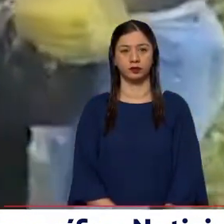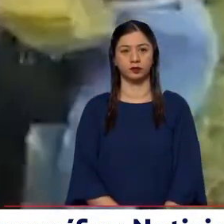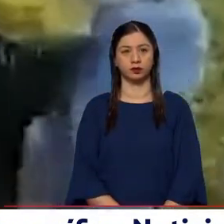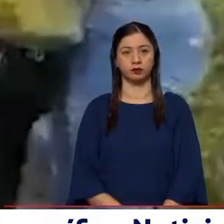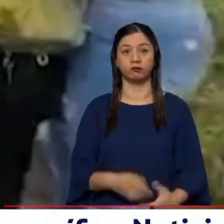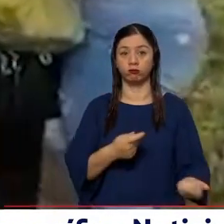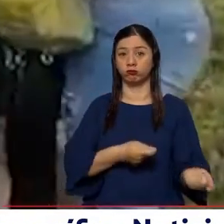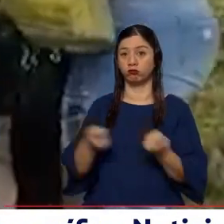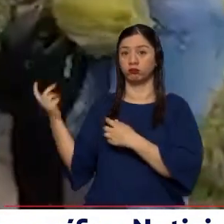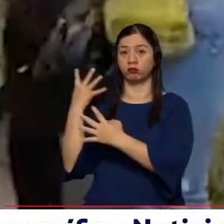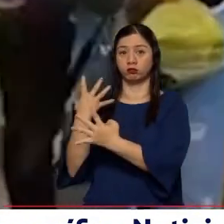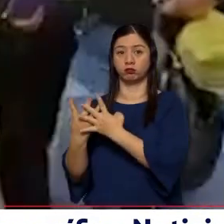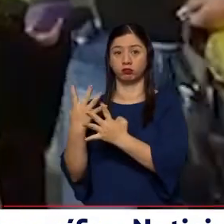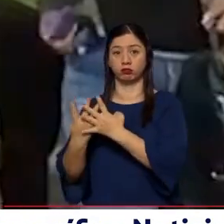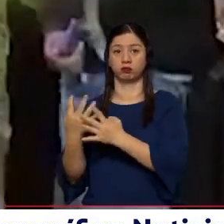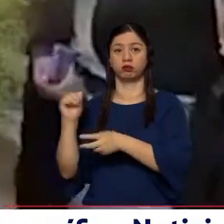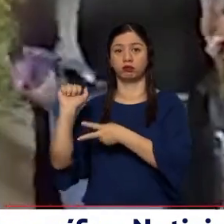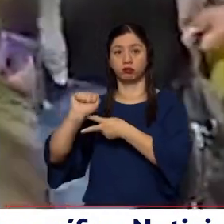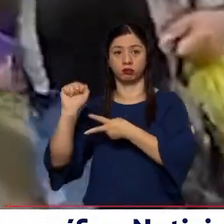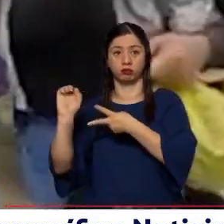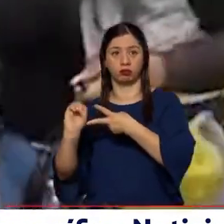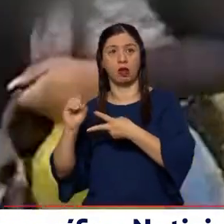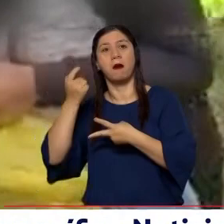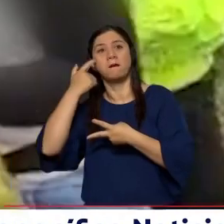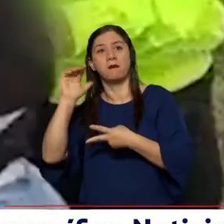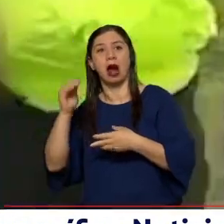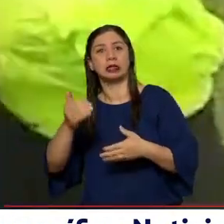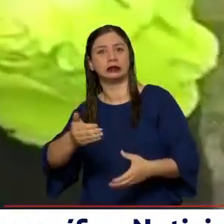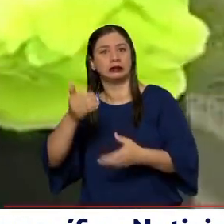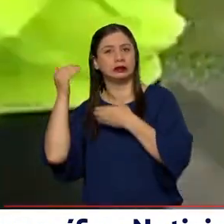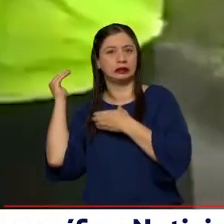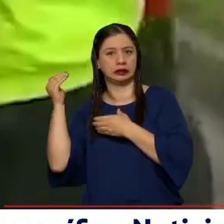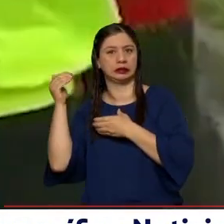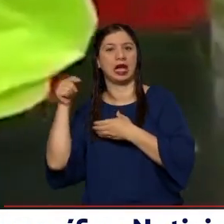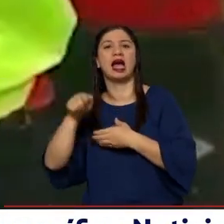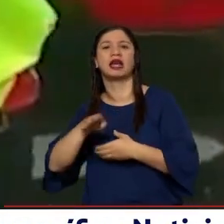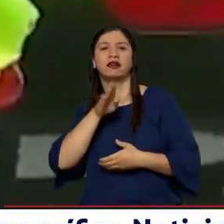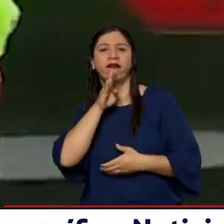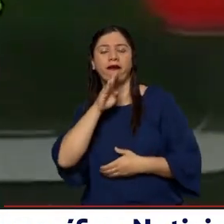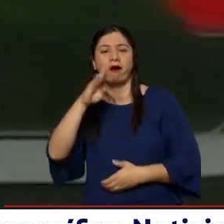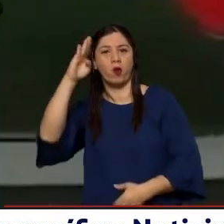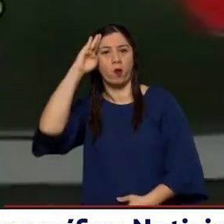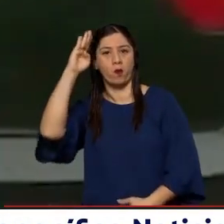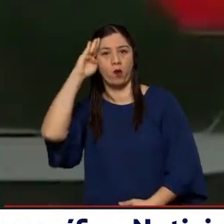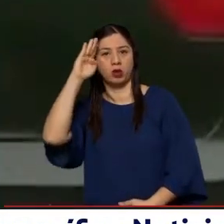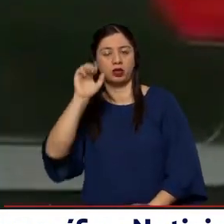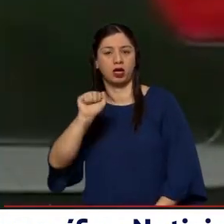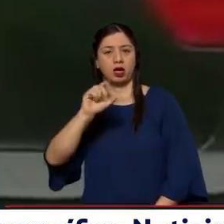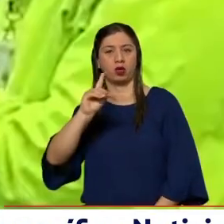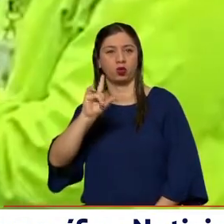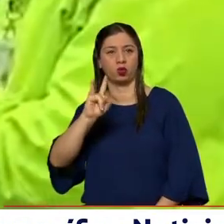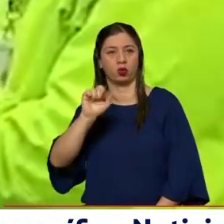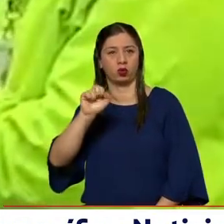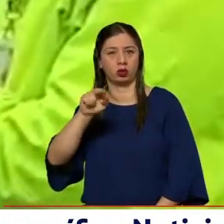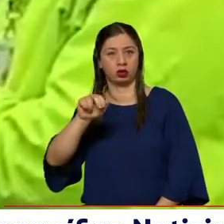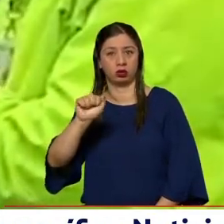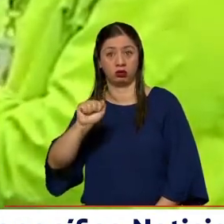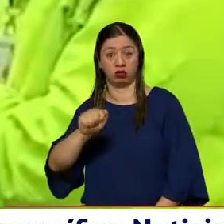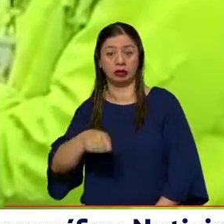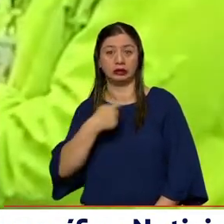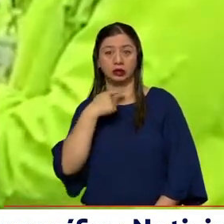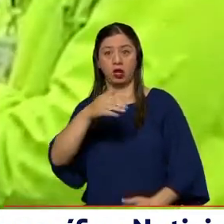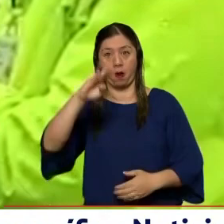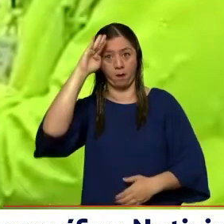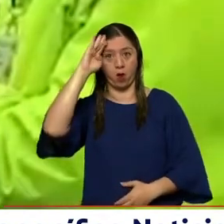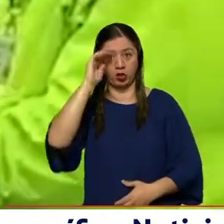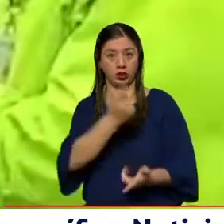A la cárcel fue enviada una pareja por el presunto secuestro extorsivo de un integrante de la policía aduanera en Ipiales, Nariño. Por su liberación exigían